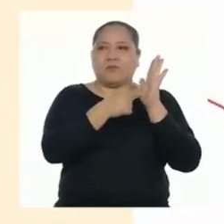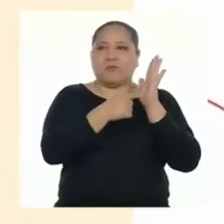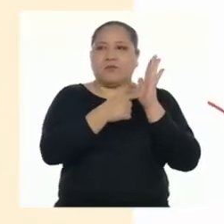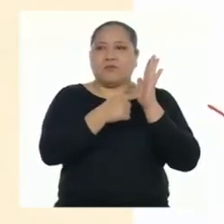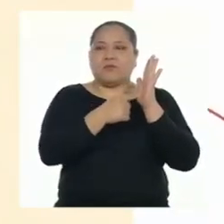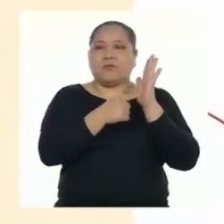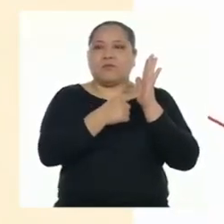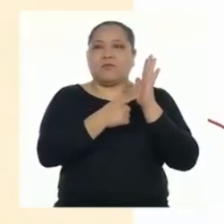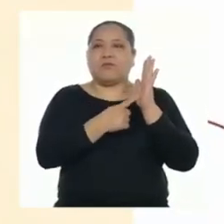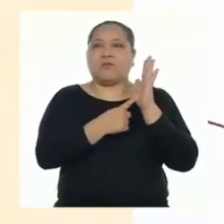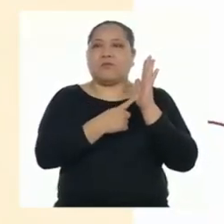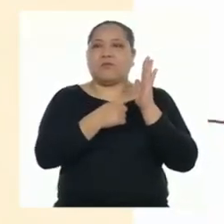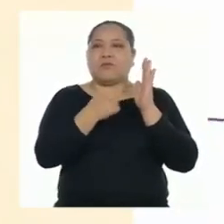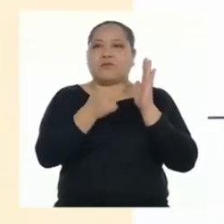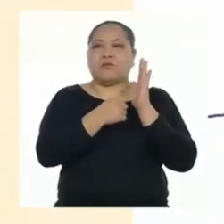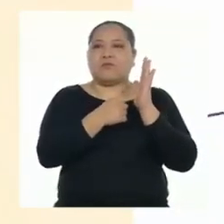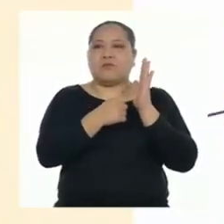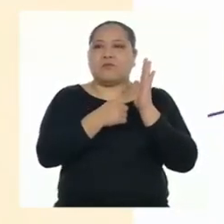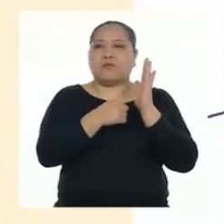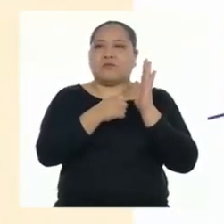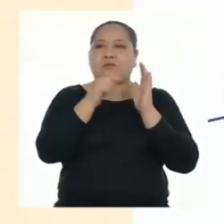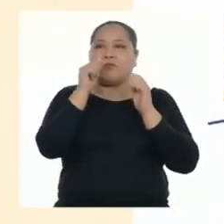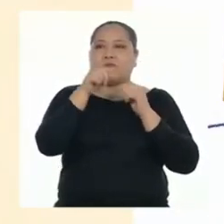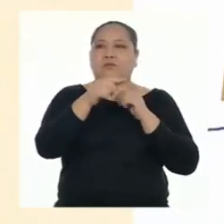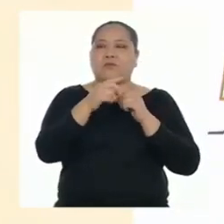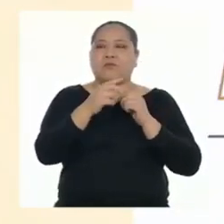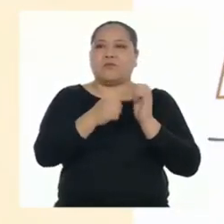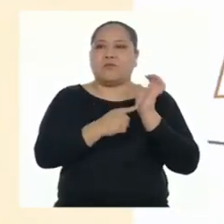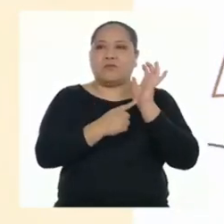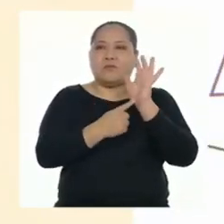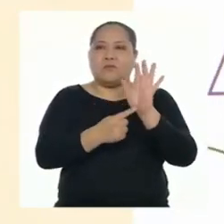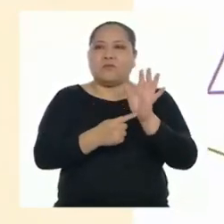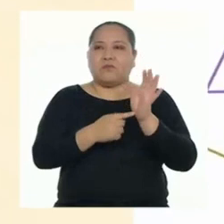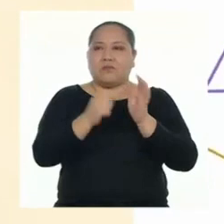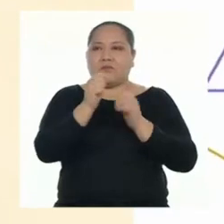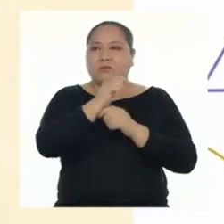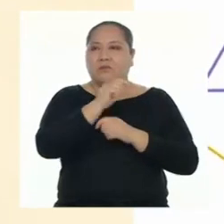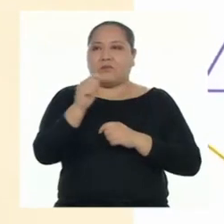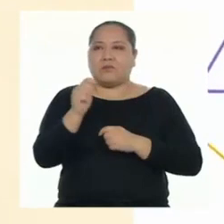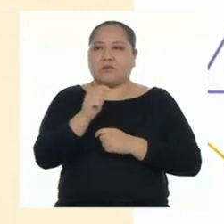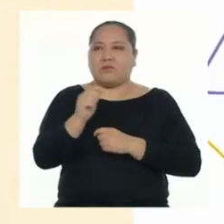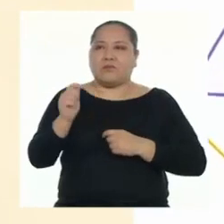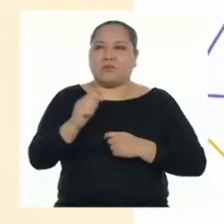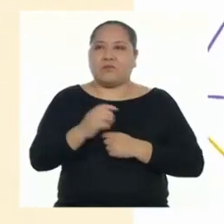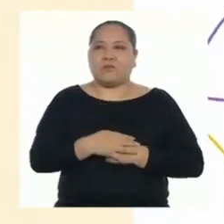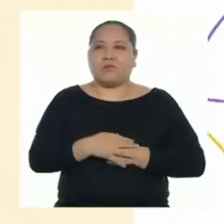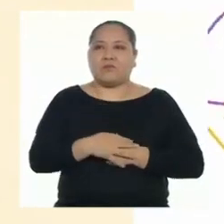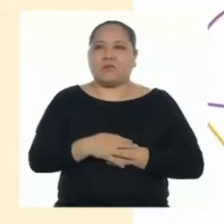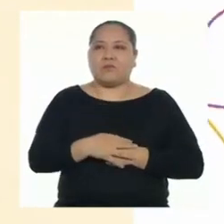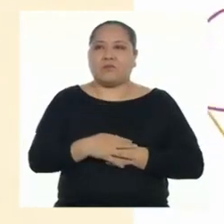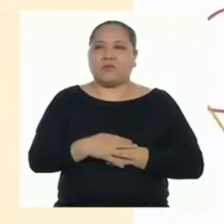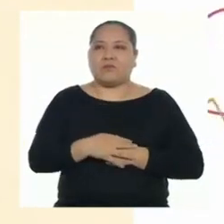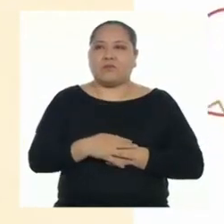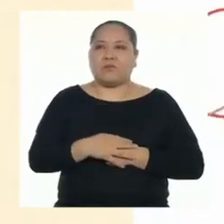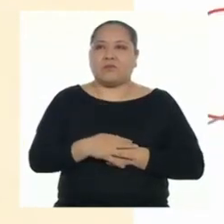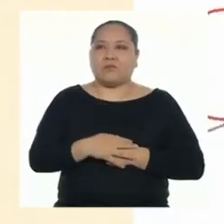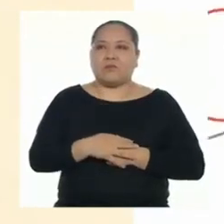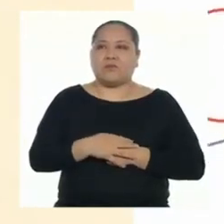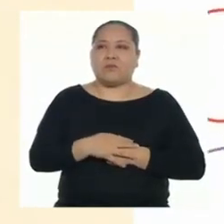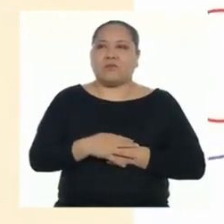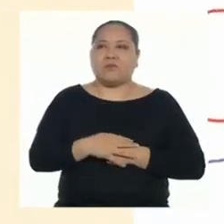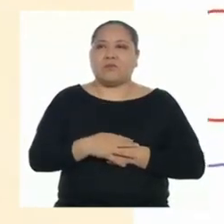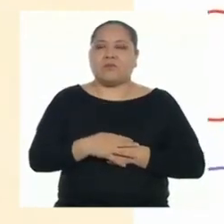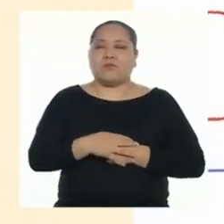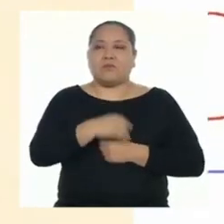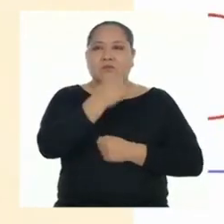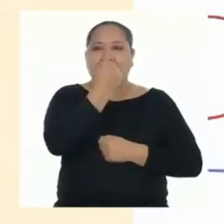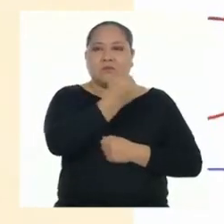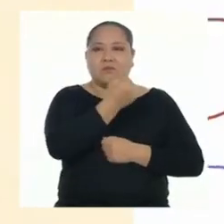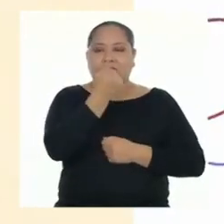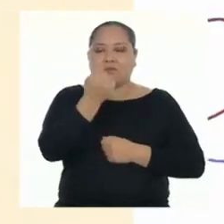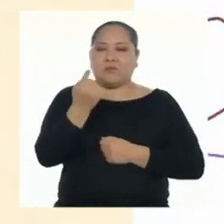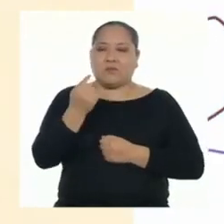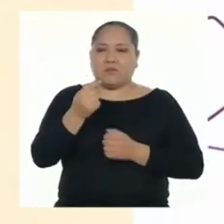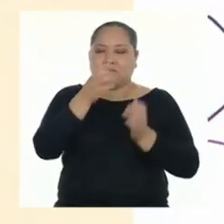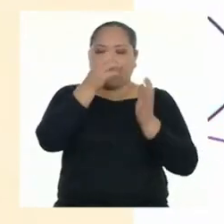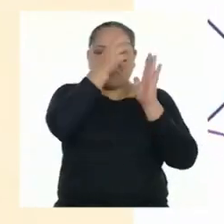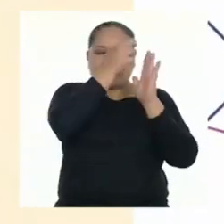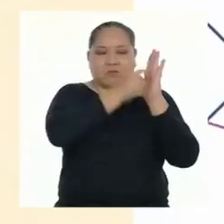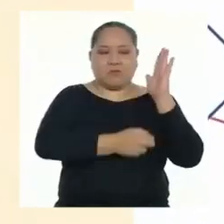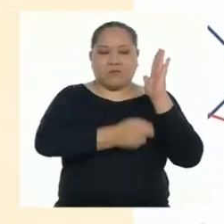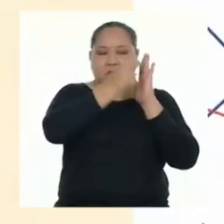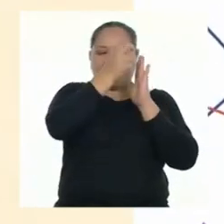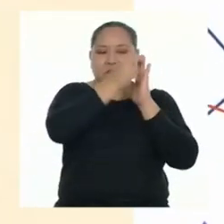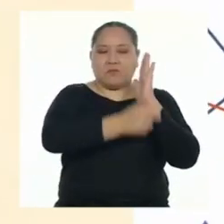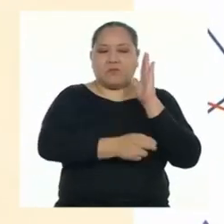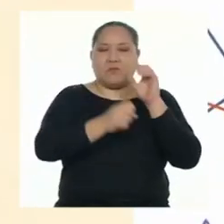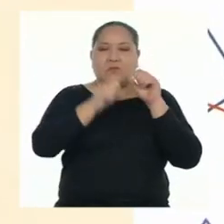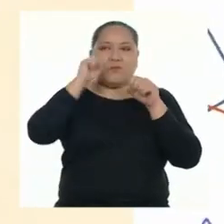de las mediciones realizadas como las que voy a mostrar de lo anotado en cada fila de la tabla. Recordemos que cada columna hace referencia